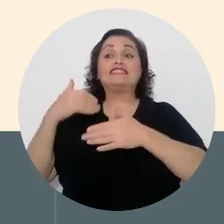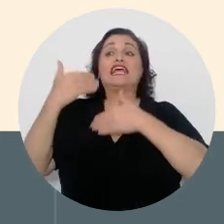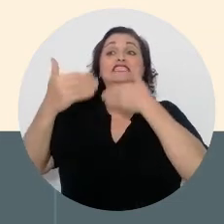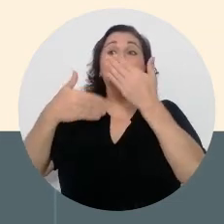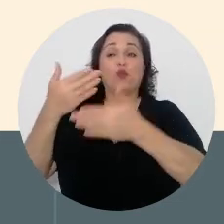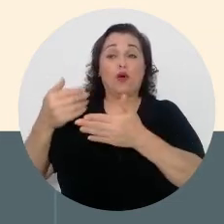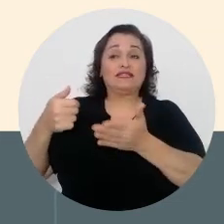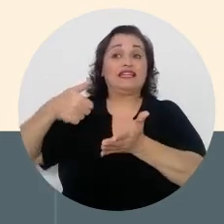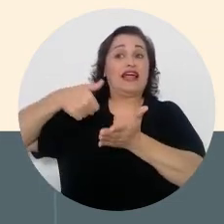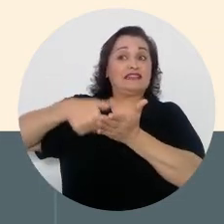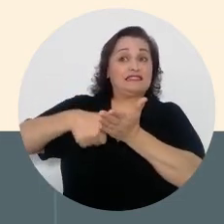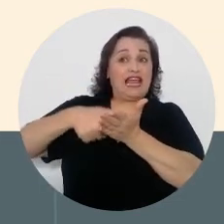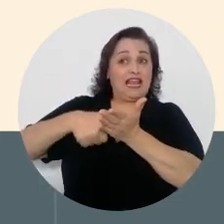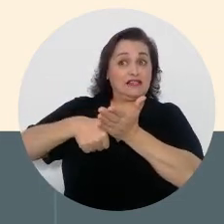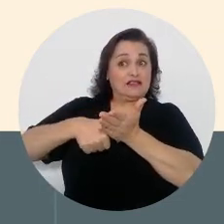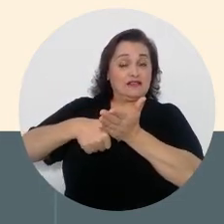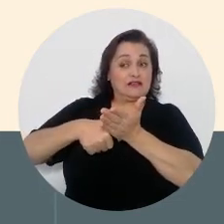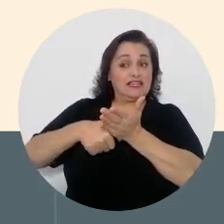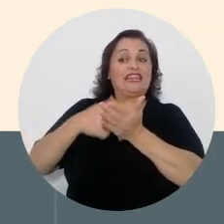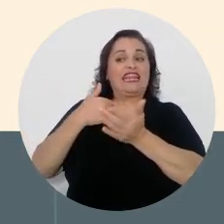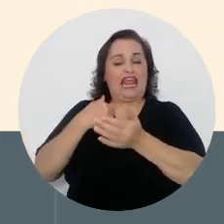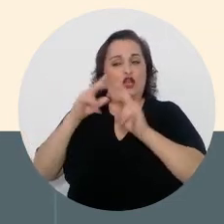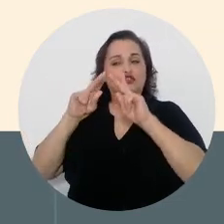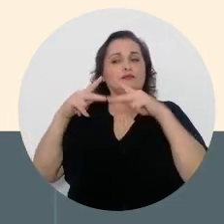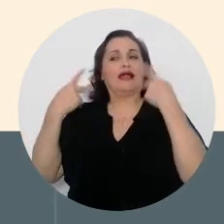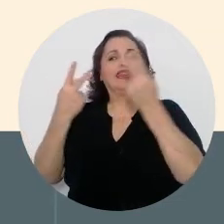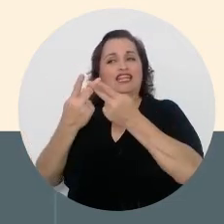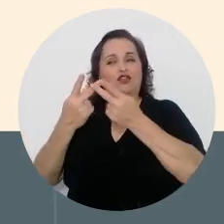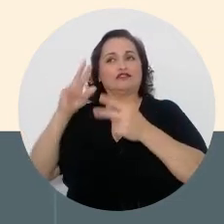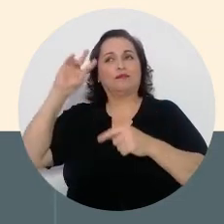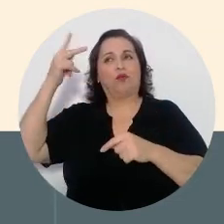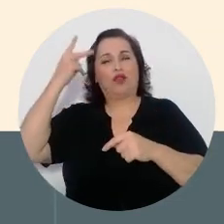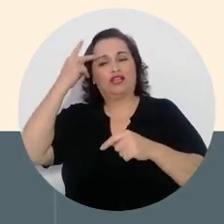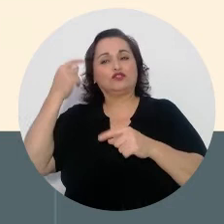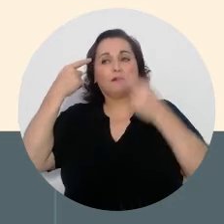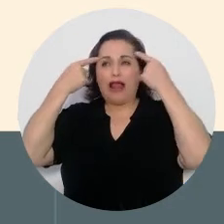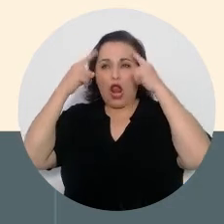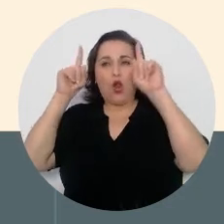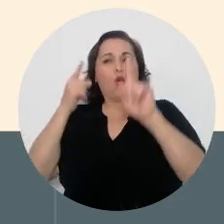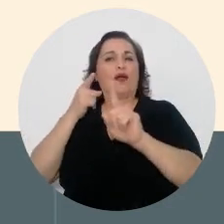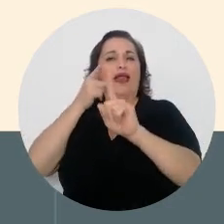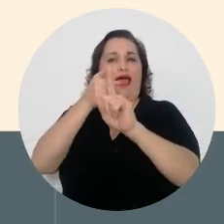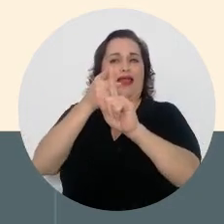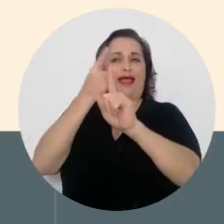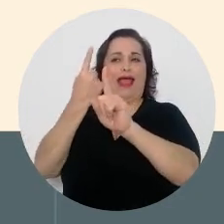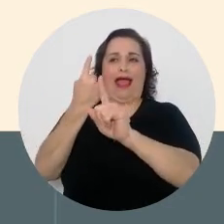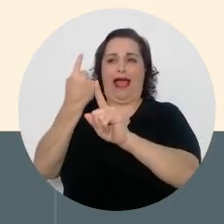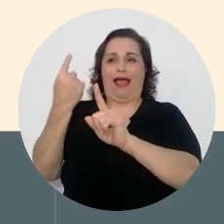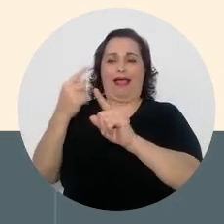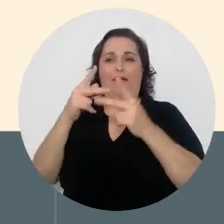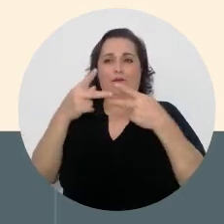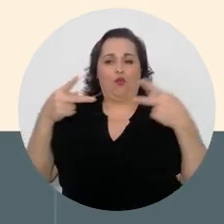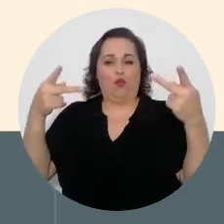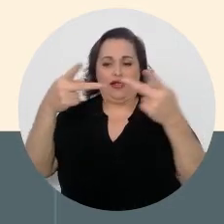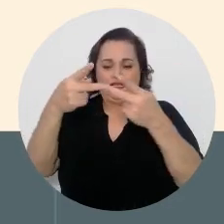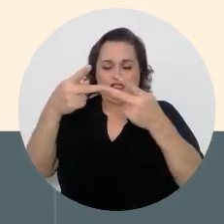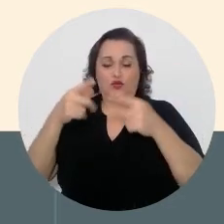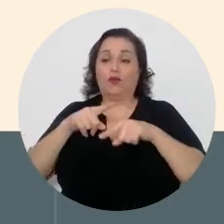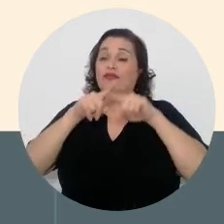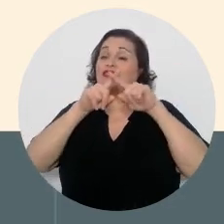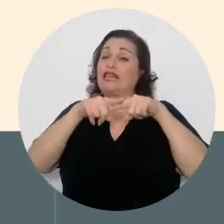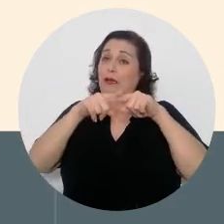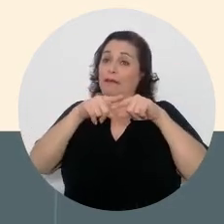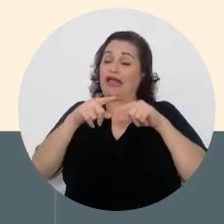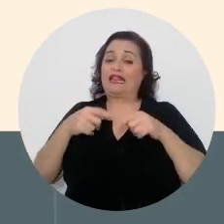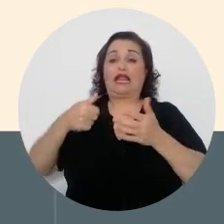una contienda electoral, tienen los partidos políticos para llegar a él. Depende, como les